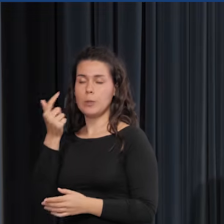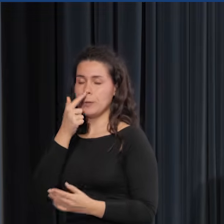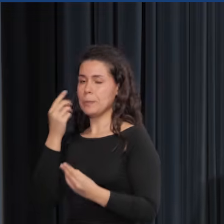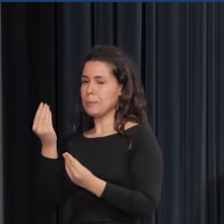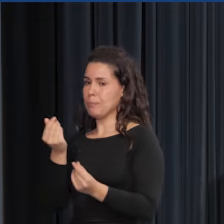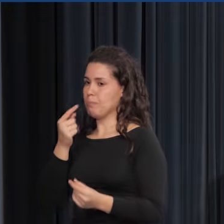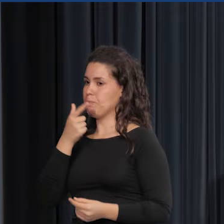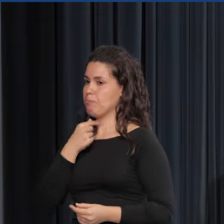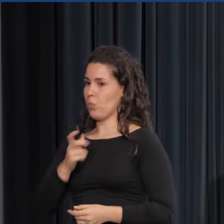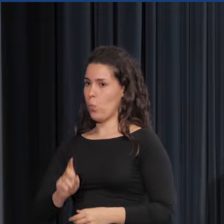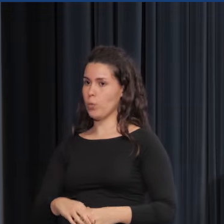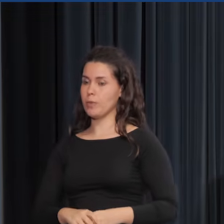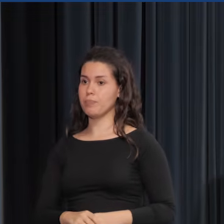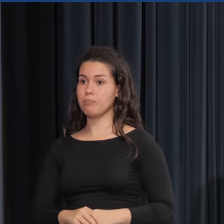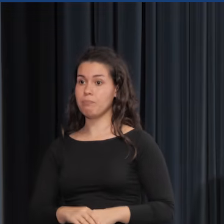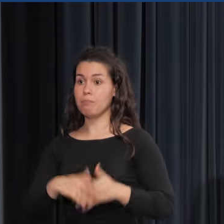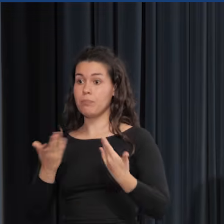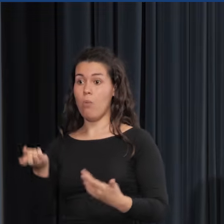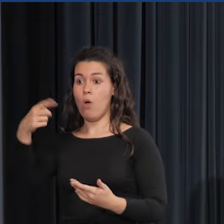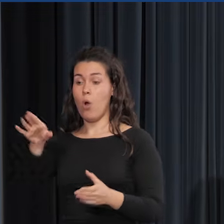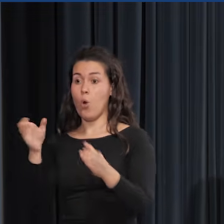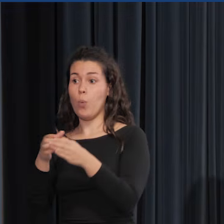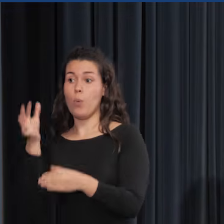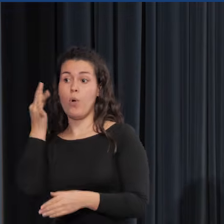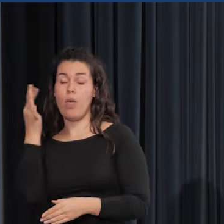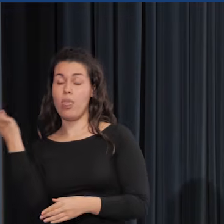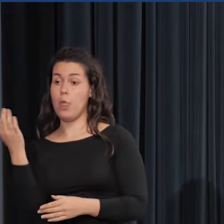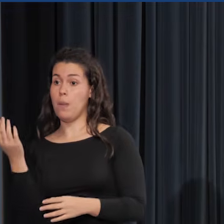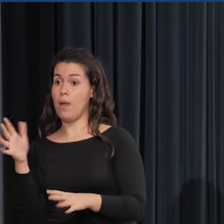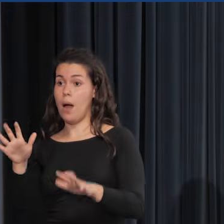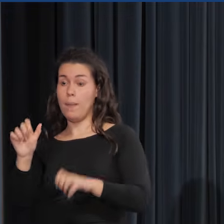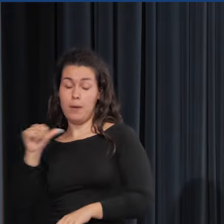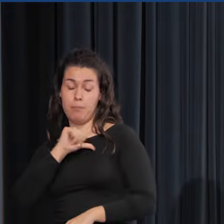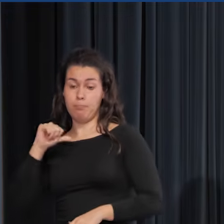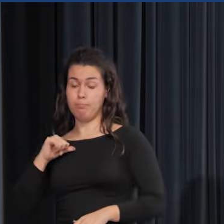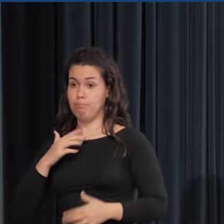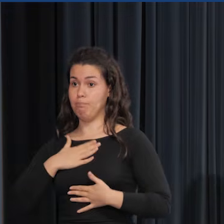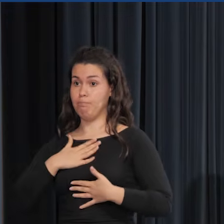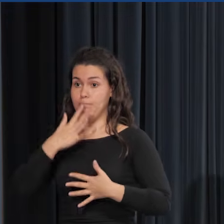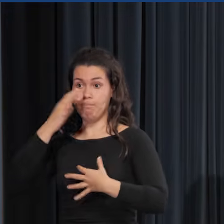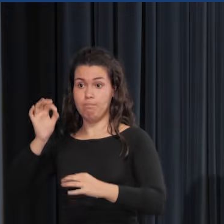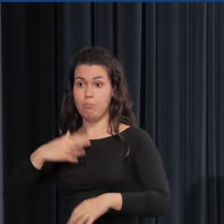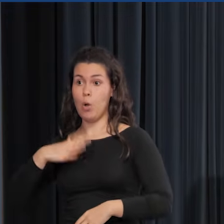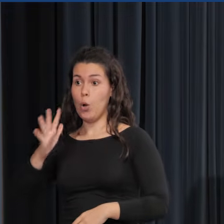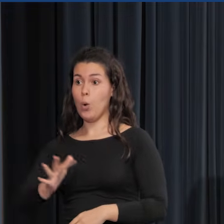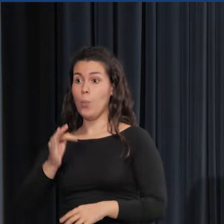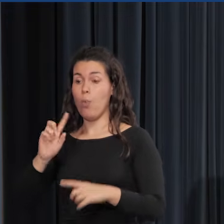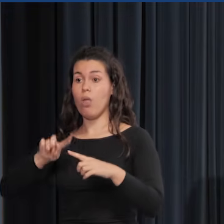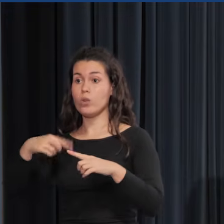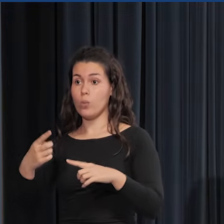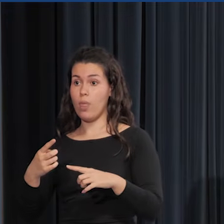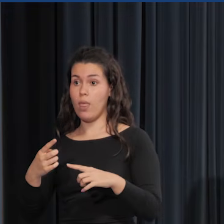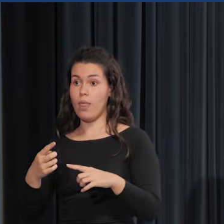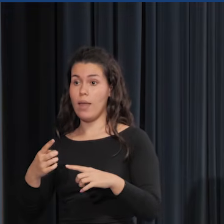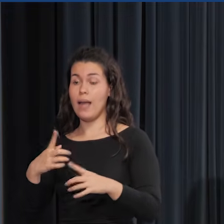nuevas, ¿no? Entonces, ellas tienen que aprender ciertas cosas por su cuenta y esto puede suponer riesgos psicosociales y además también aumentar las